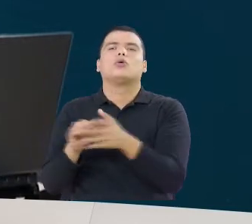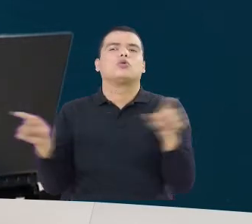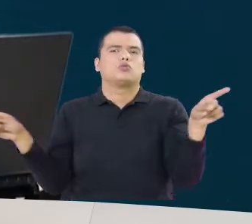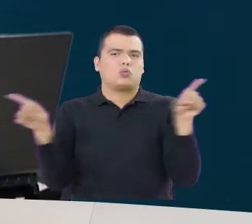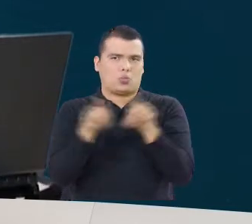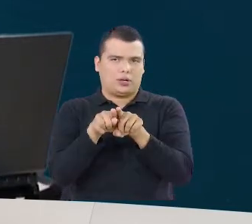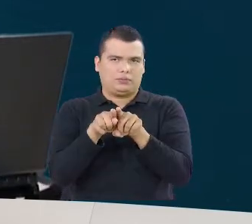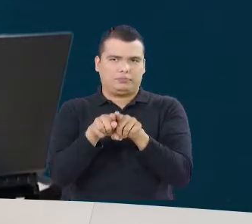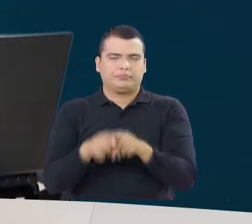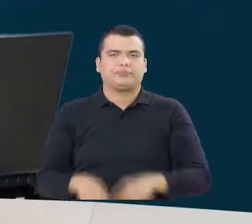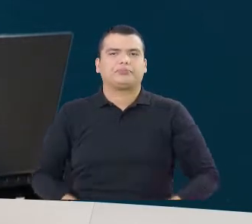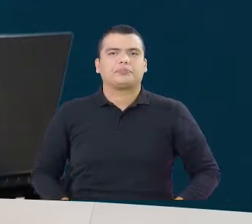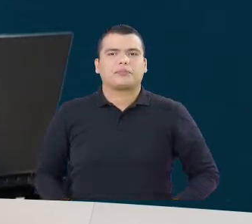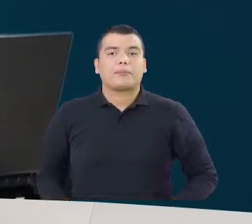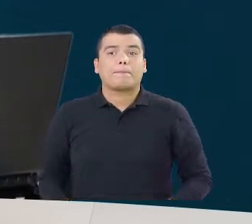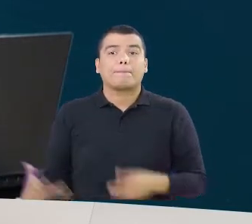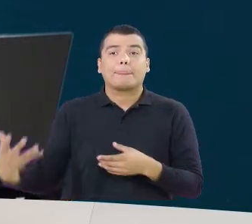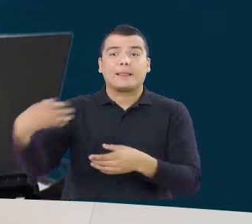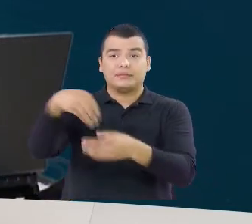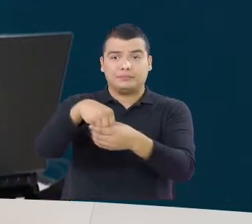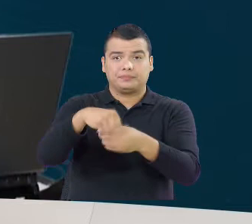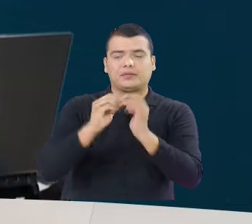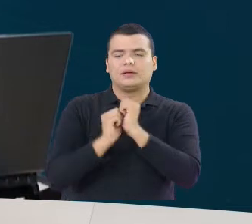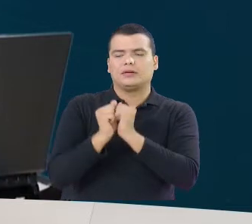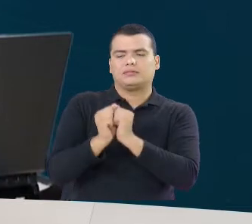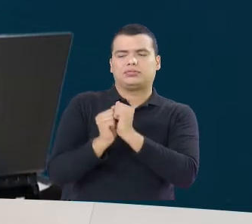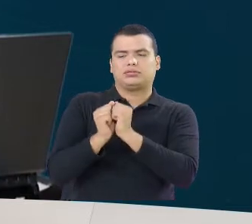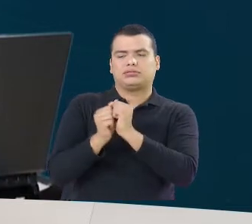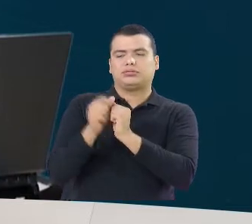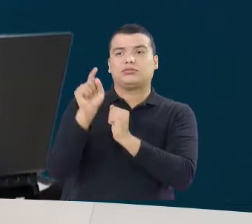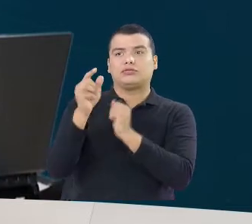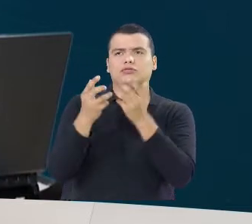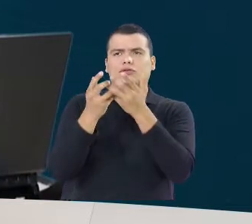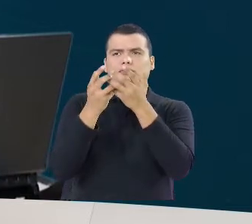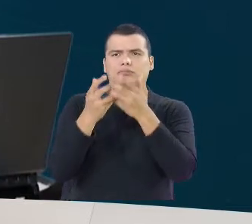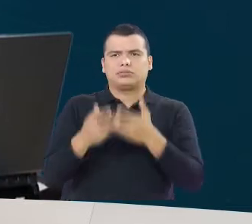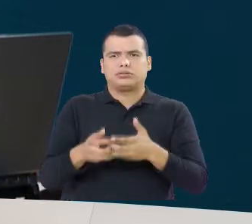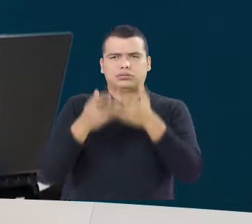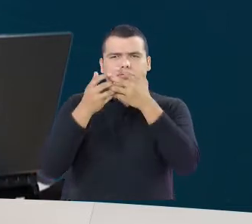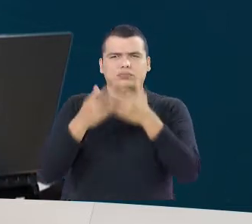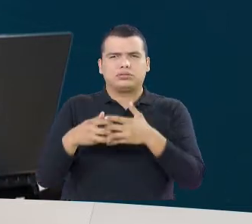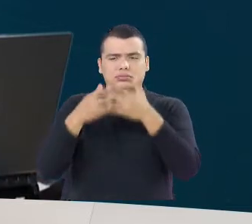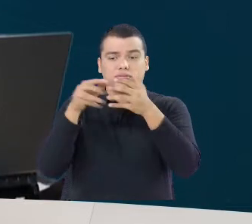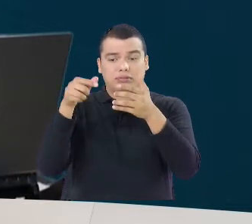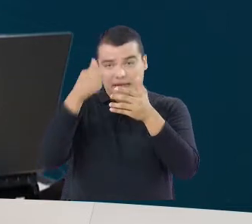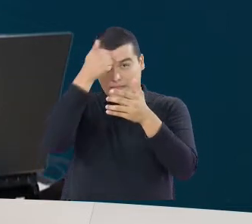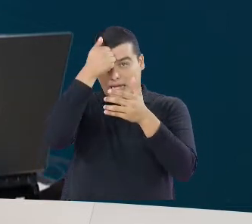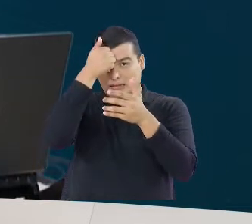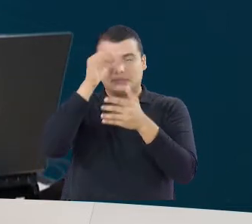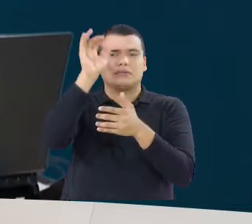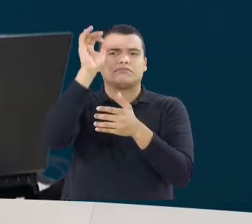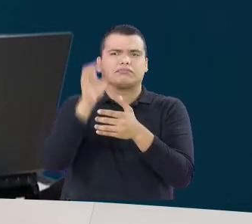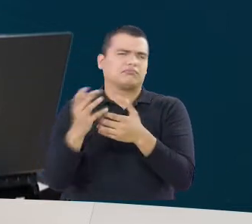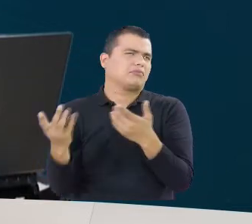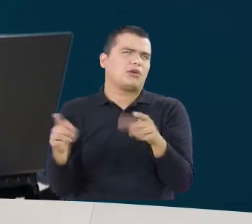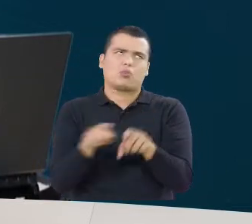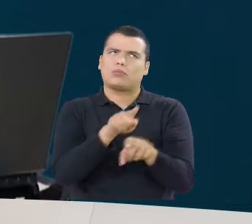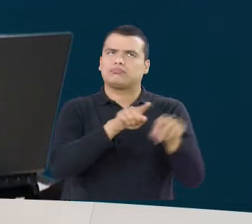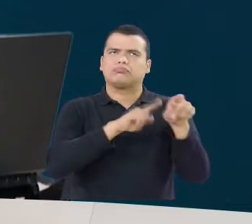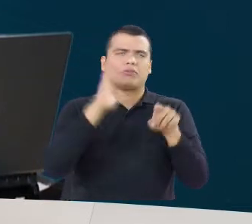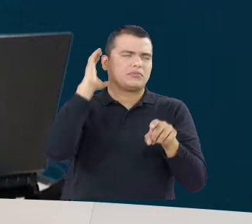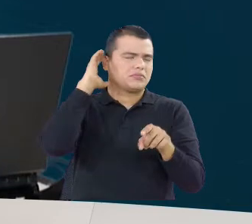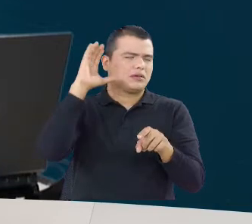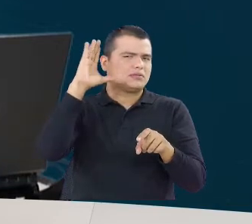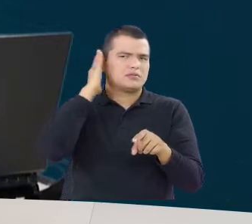El cerebro de esta máquina, como de todos los equipos de computador, lo que sea, celular, lo que sea, para nuestro